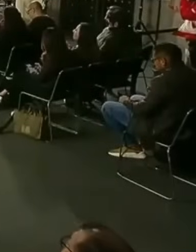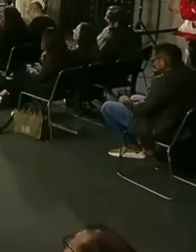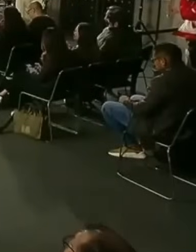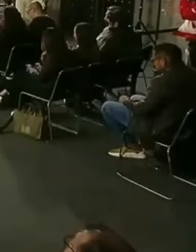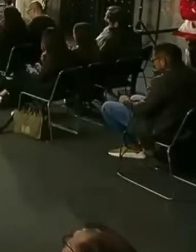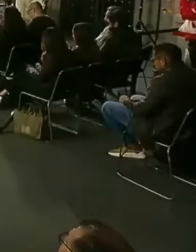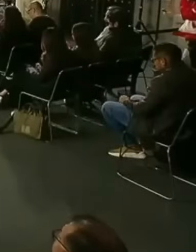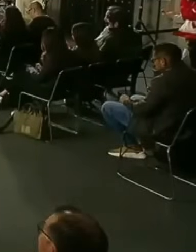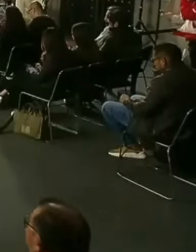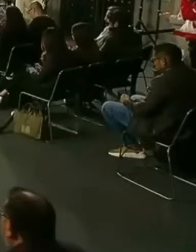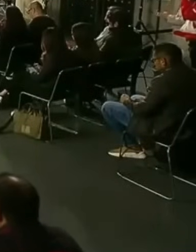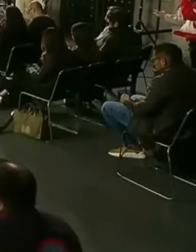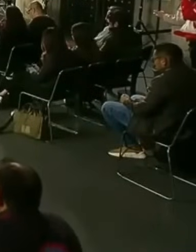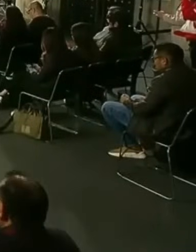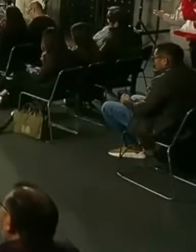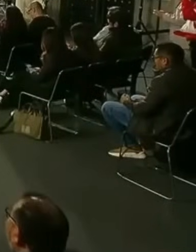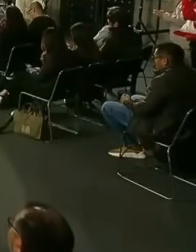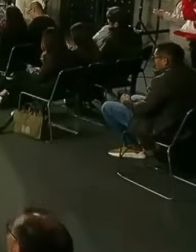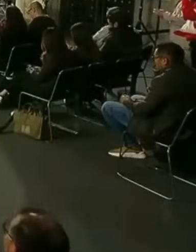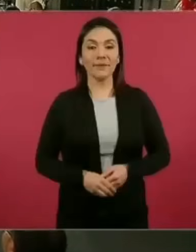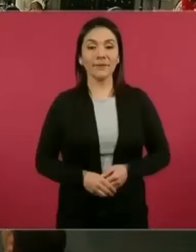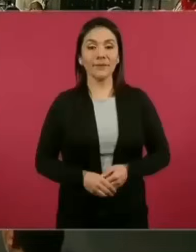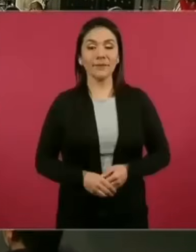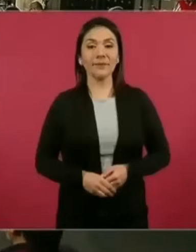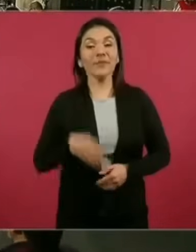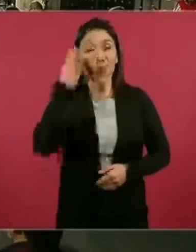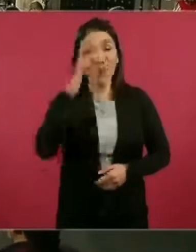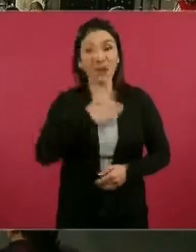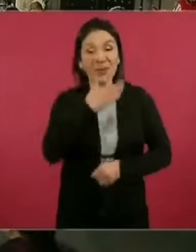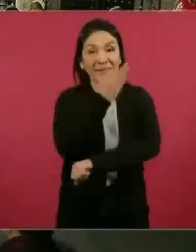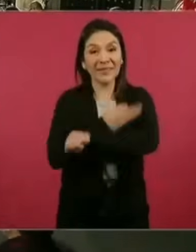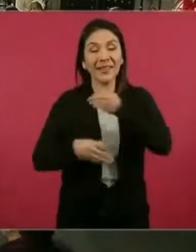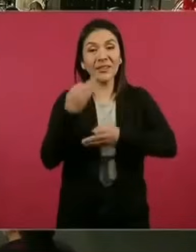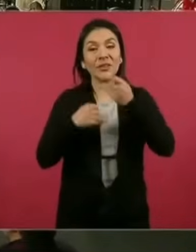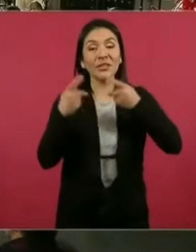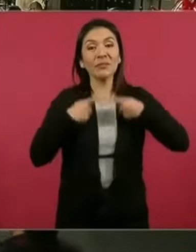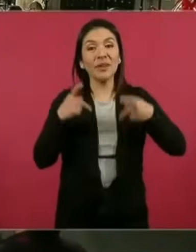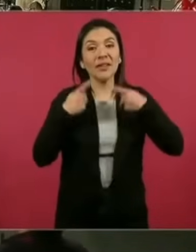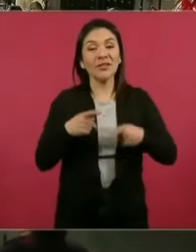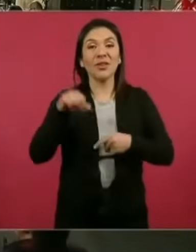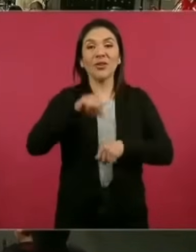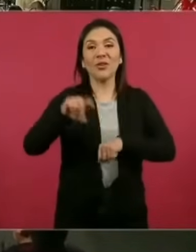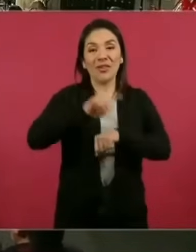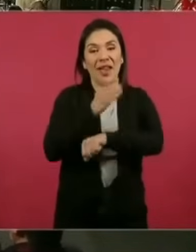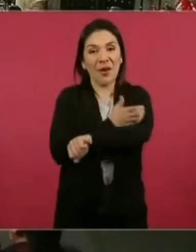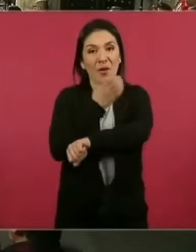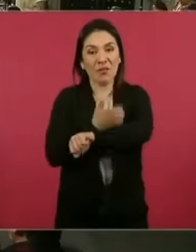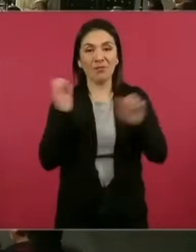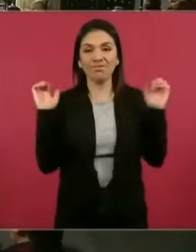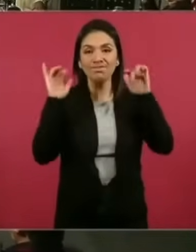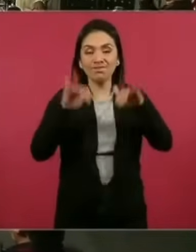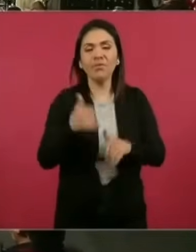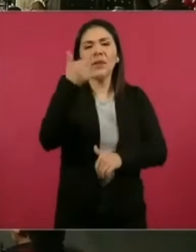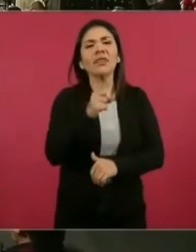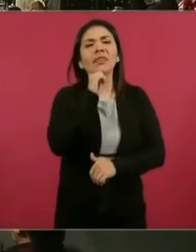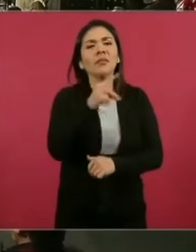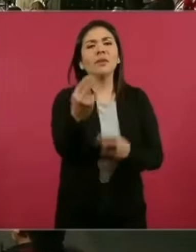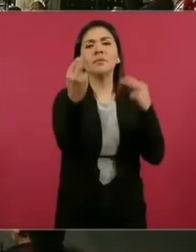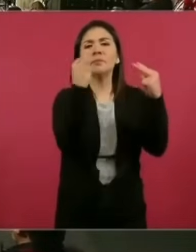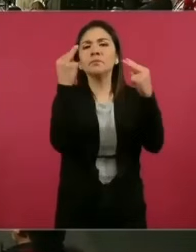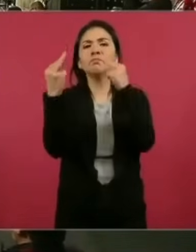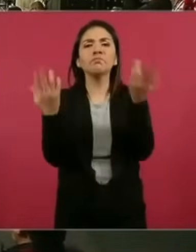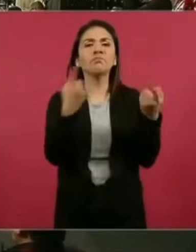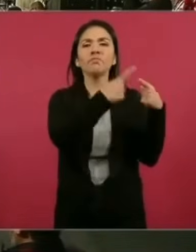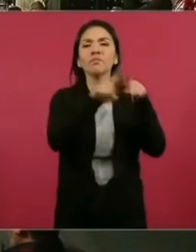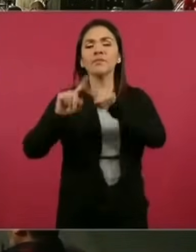Hola, ¿qué tal? Buenas tardes a todas, a todos, periodistas que nos acompañan y también quienes nos ven a través de